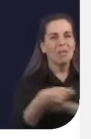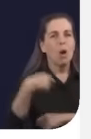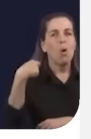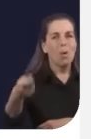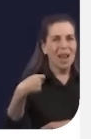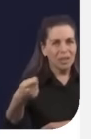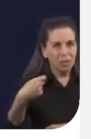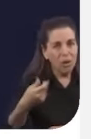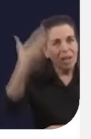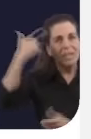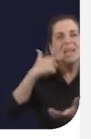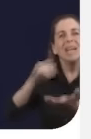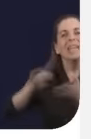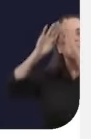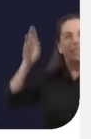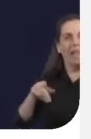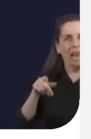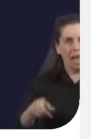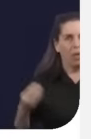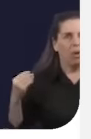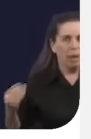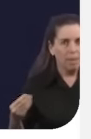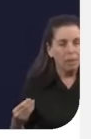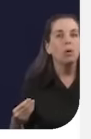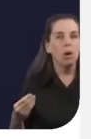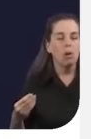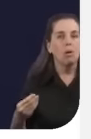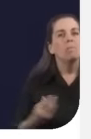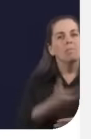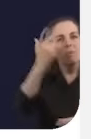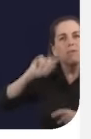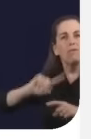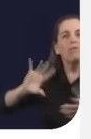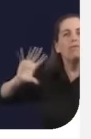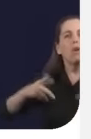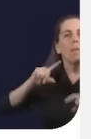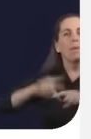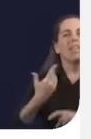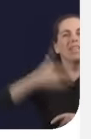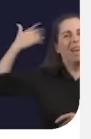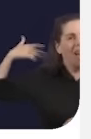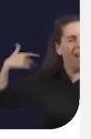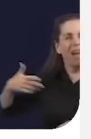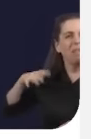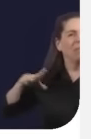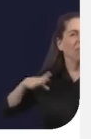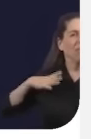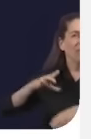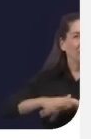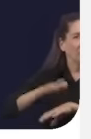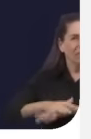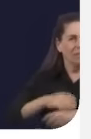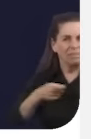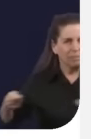cámara alta la irresponsabilidad fiscal de la vieja política conspira otra vez contra